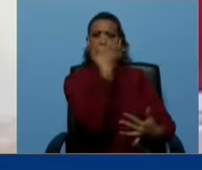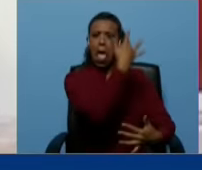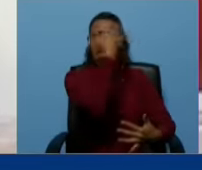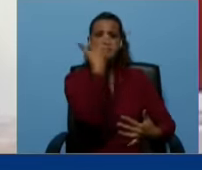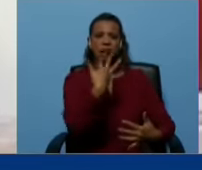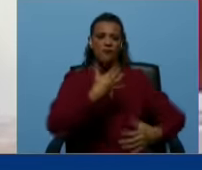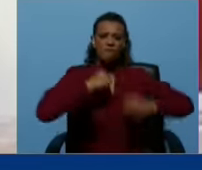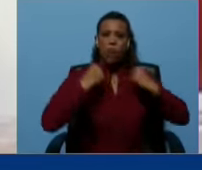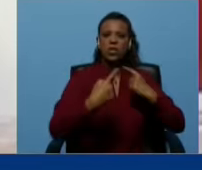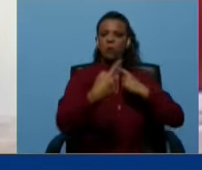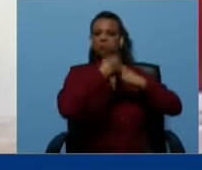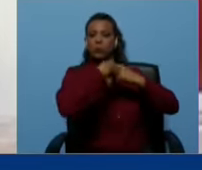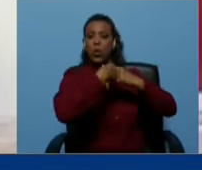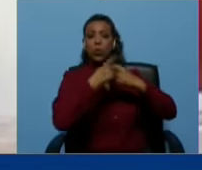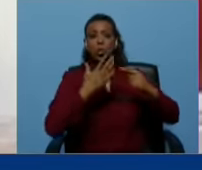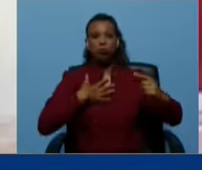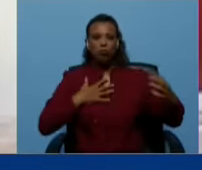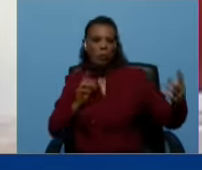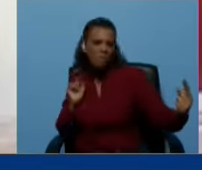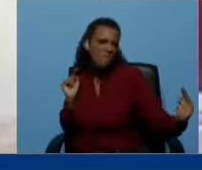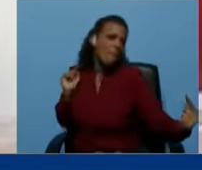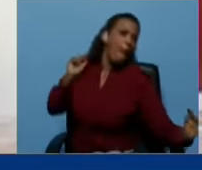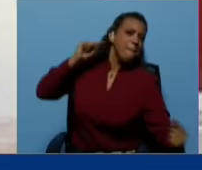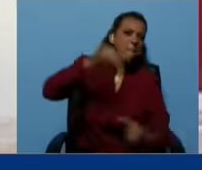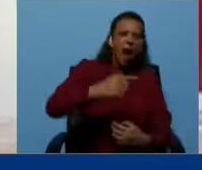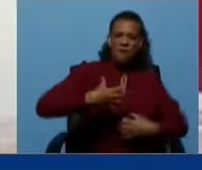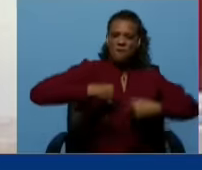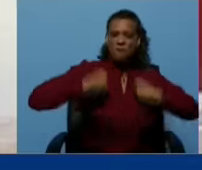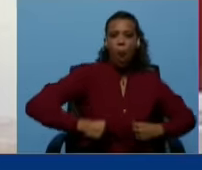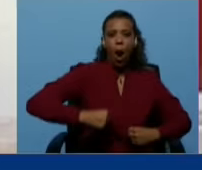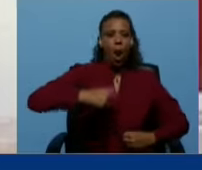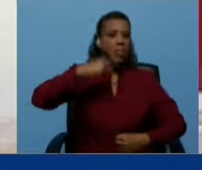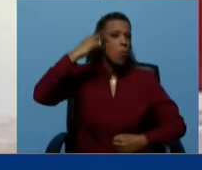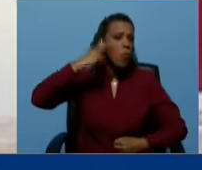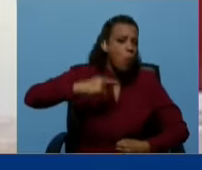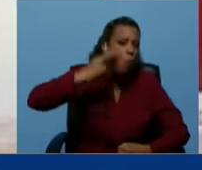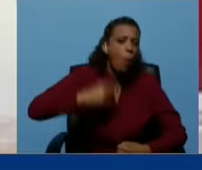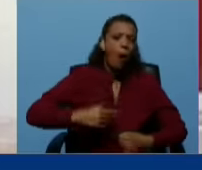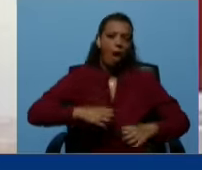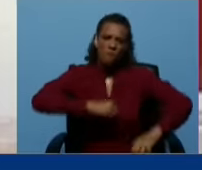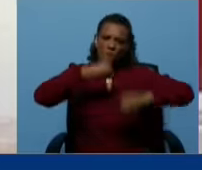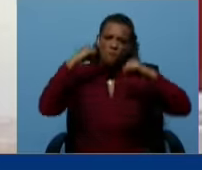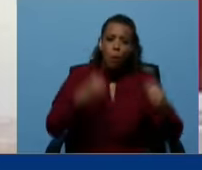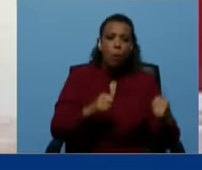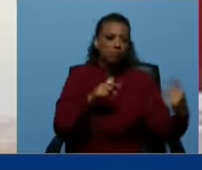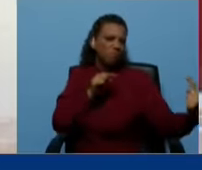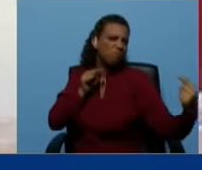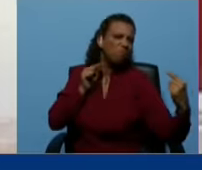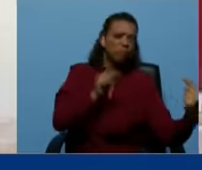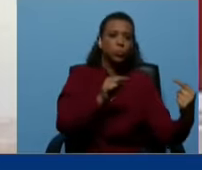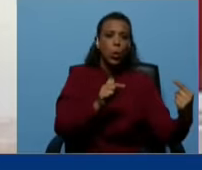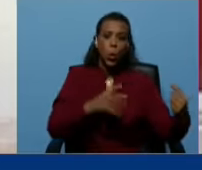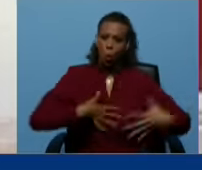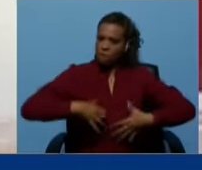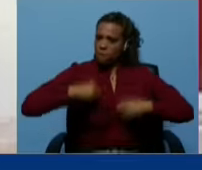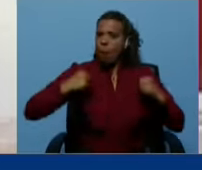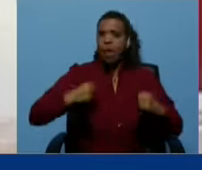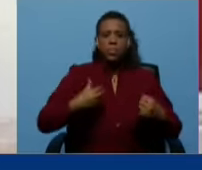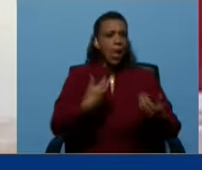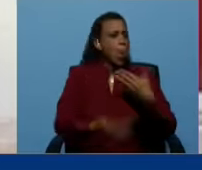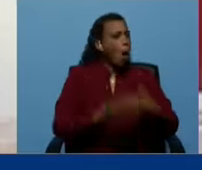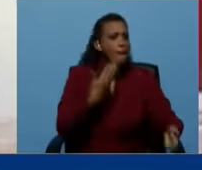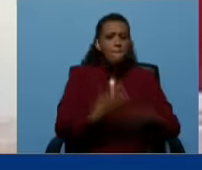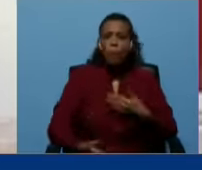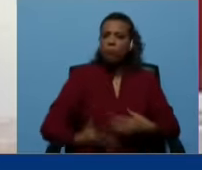fuerza, y nosotros, los rebeldes, los libertadores, los echados para adelante de todas las